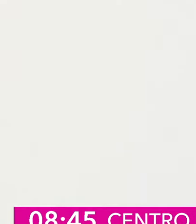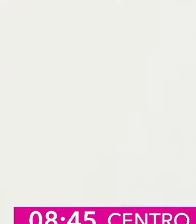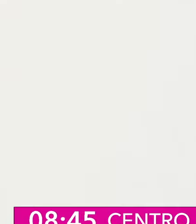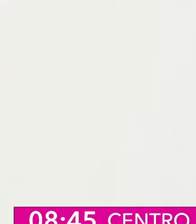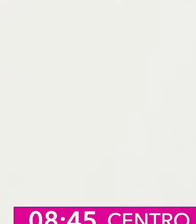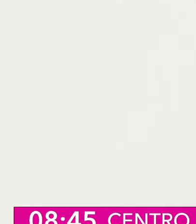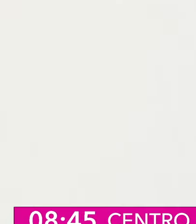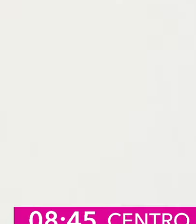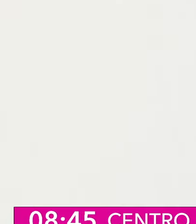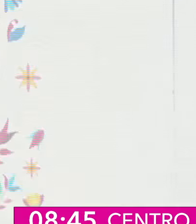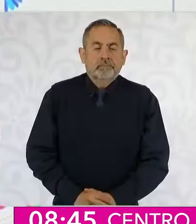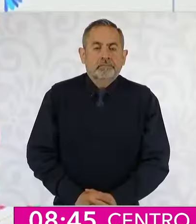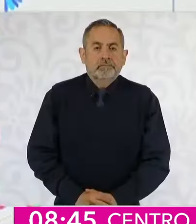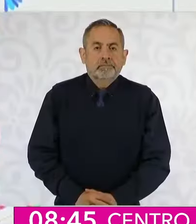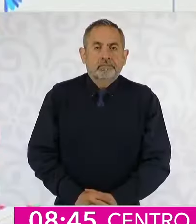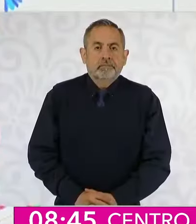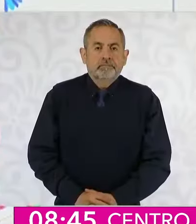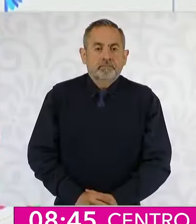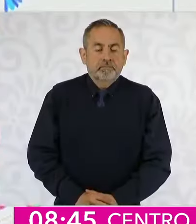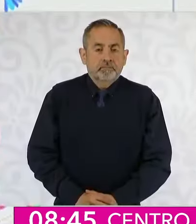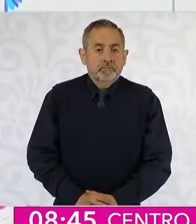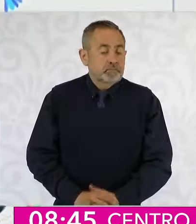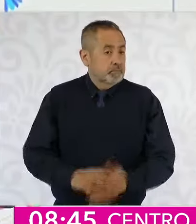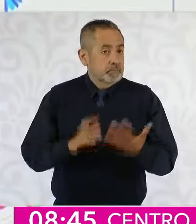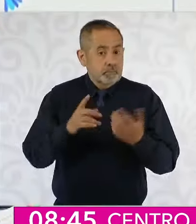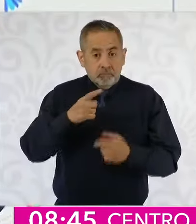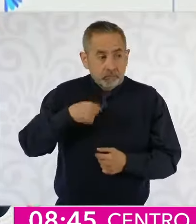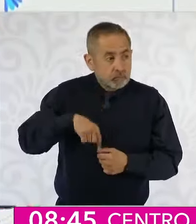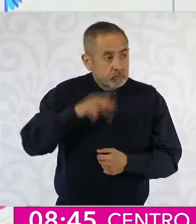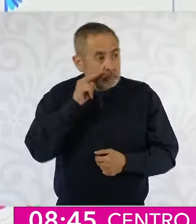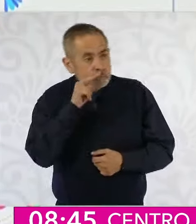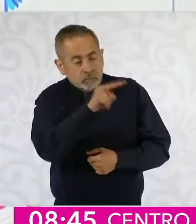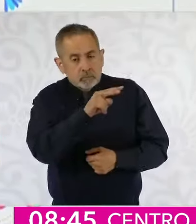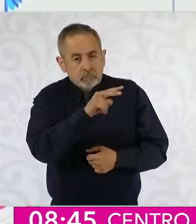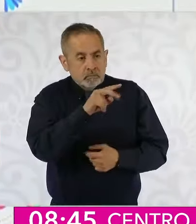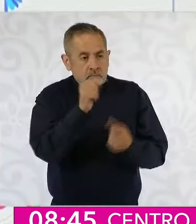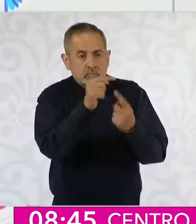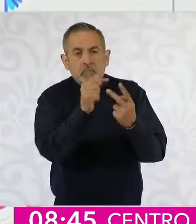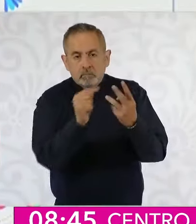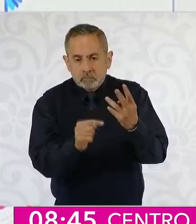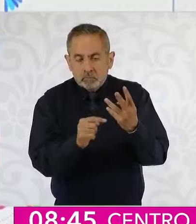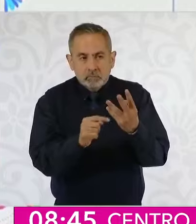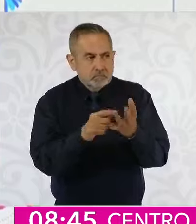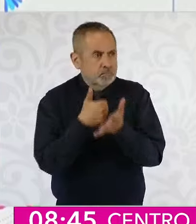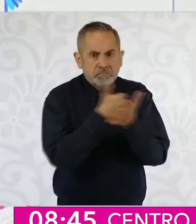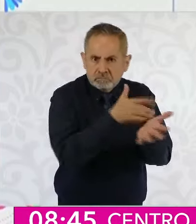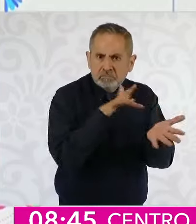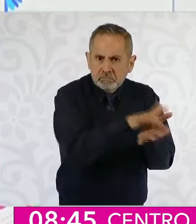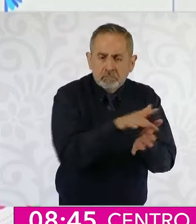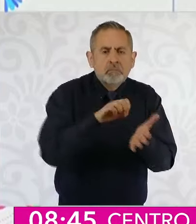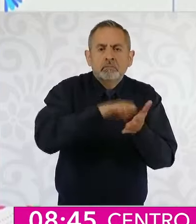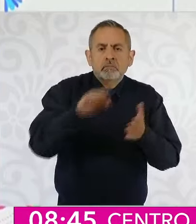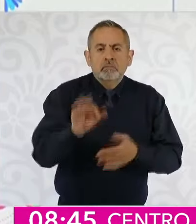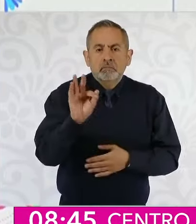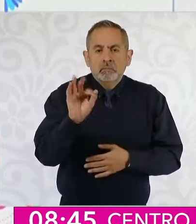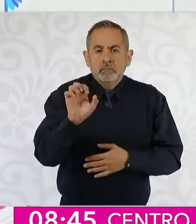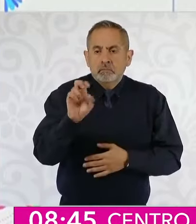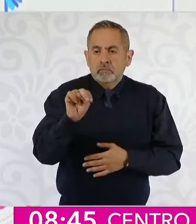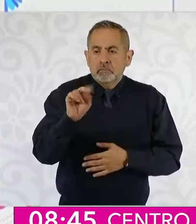de salud pública, no solamente de trasiego de droga o de distribución de